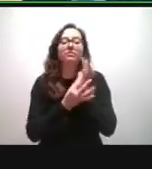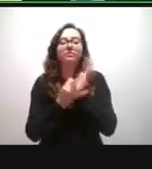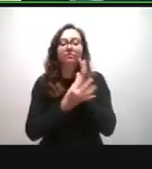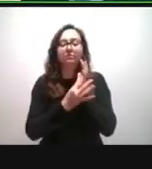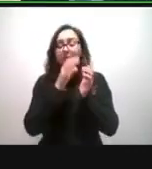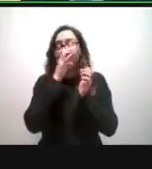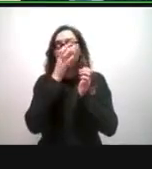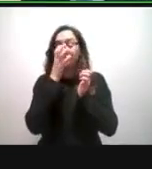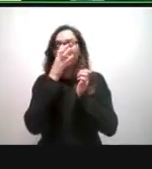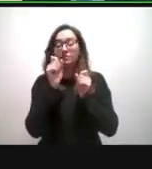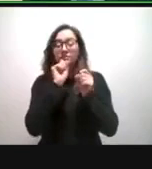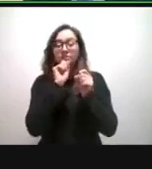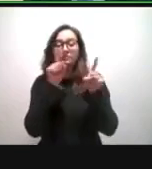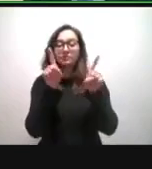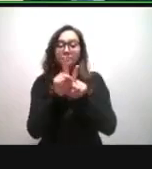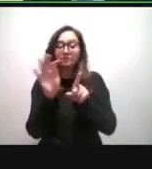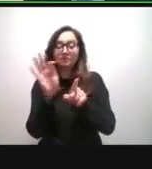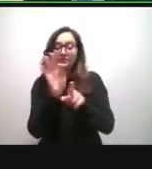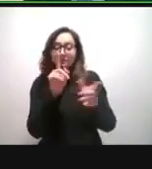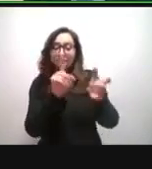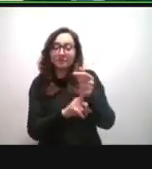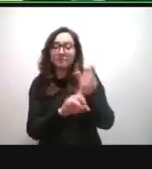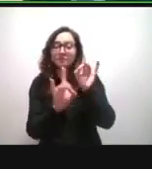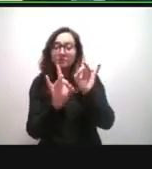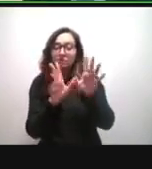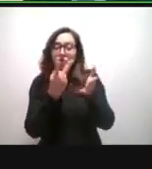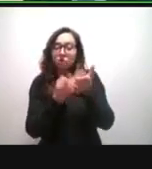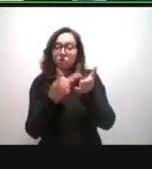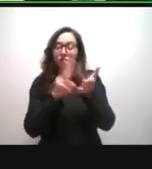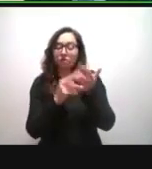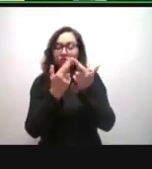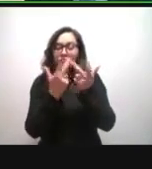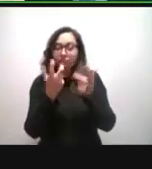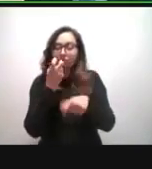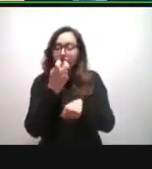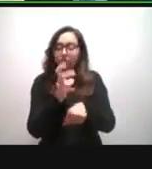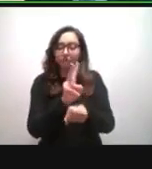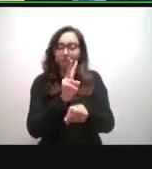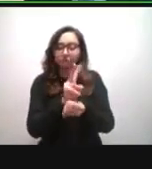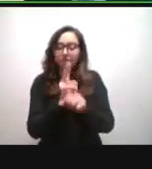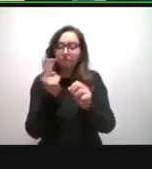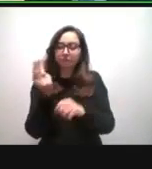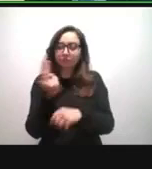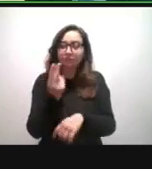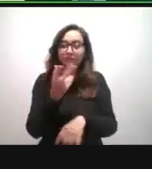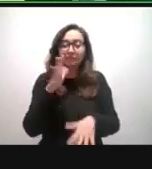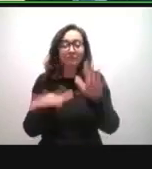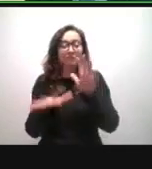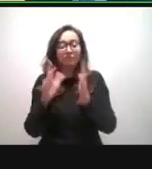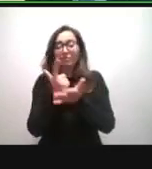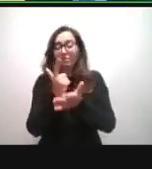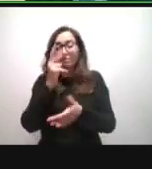también acompañan estos casos. Hay casos donde el trauma es de tales proporciones que la mandíbula casi deja de